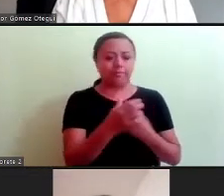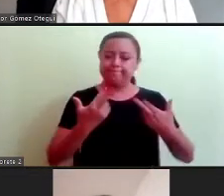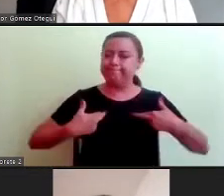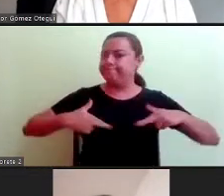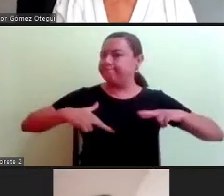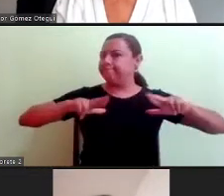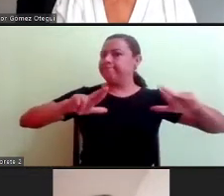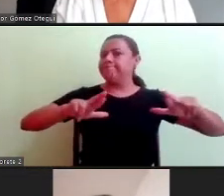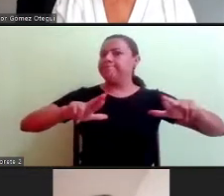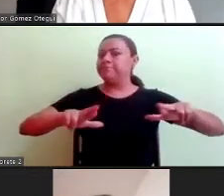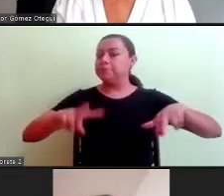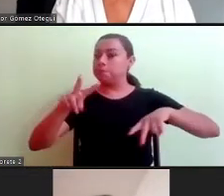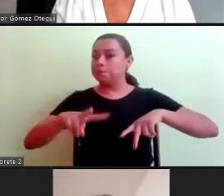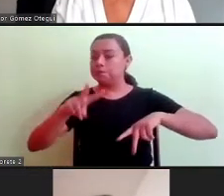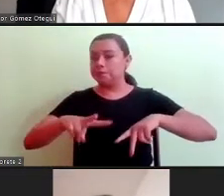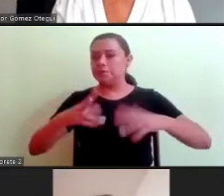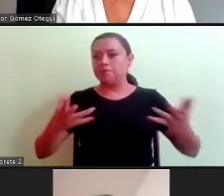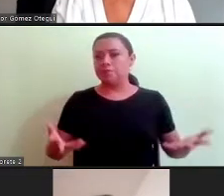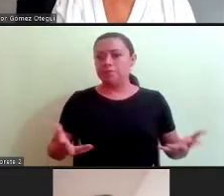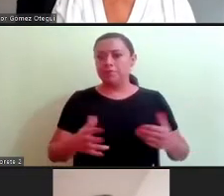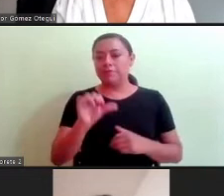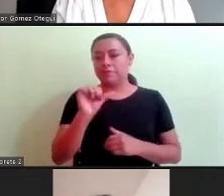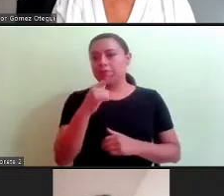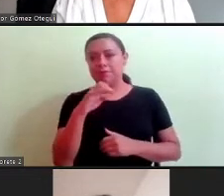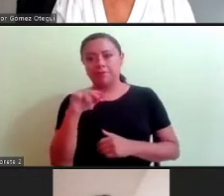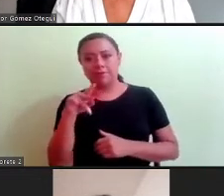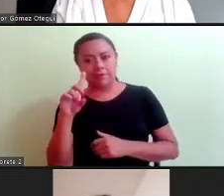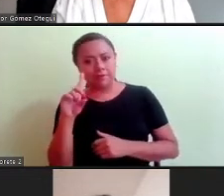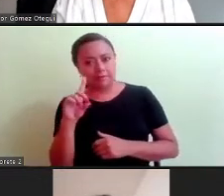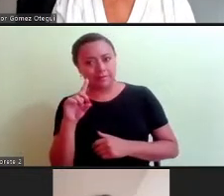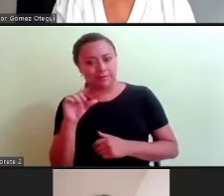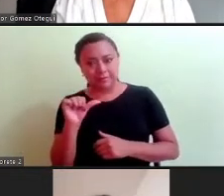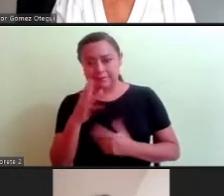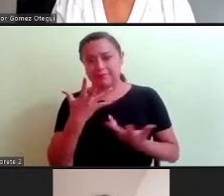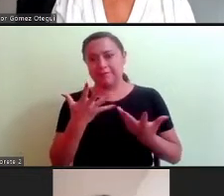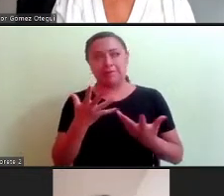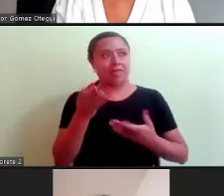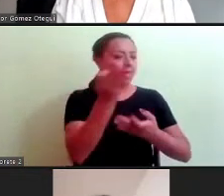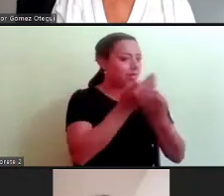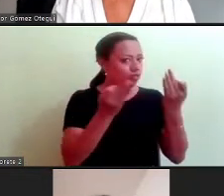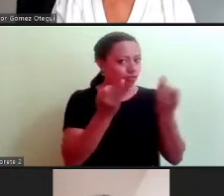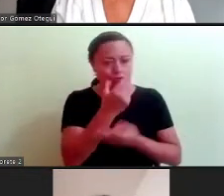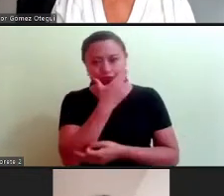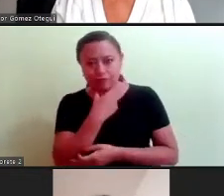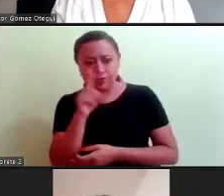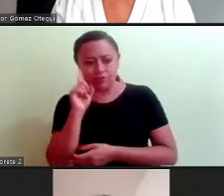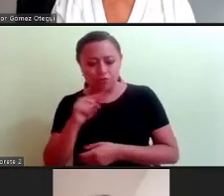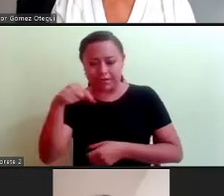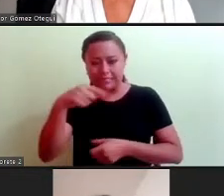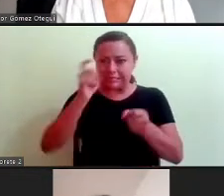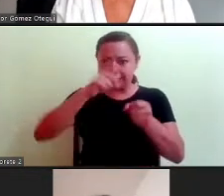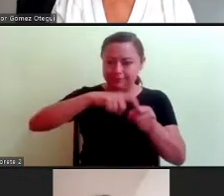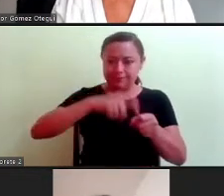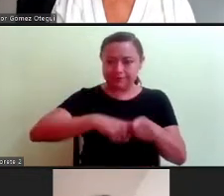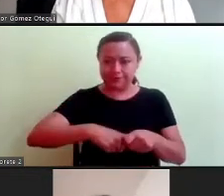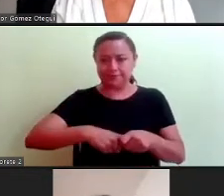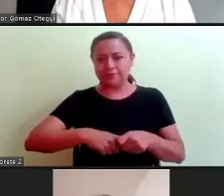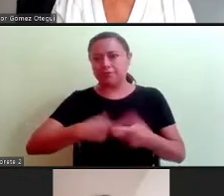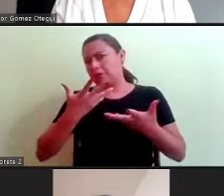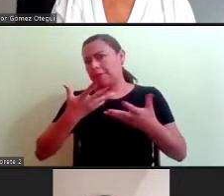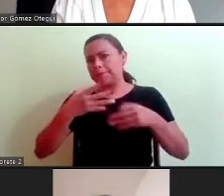representa mi agenda, la agenda de todas y todos los que están aquí, pues con trabajo